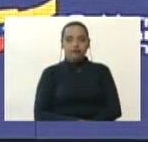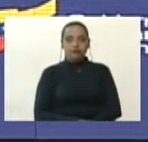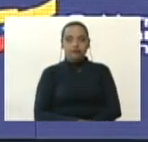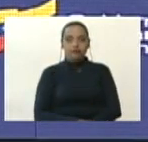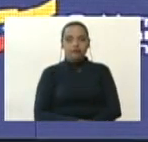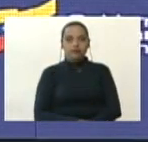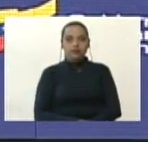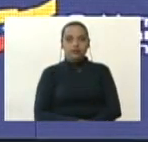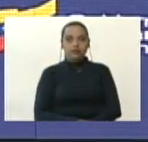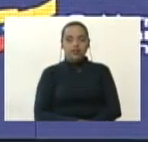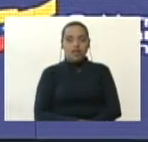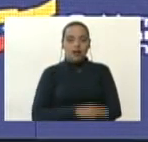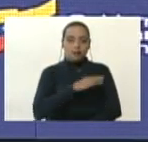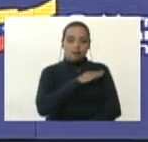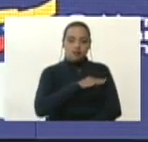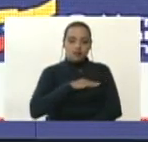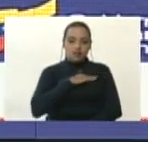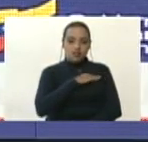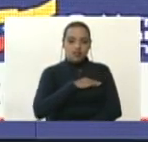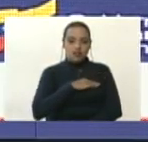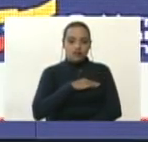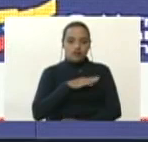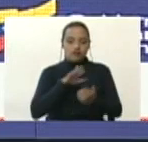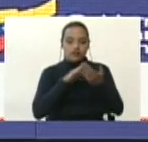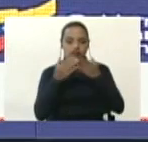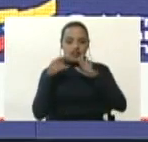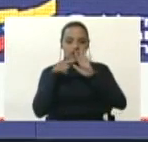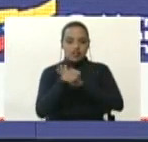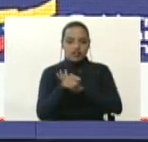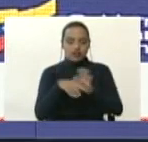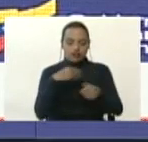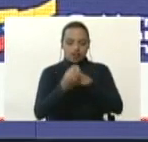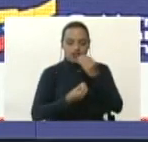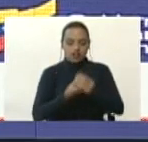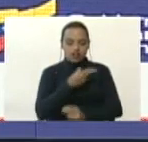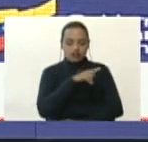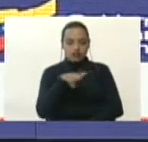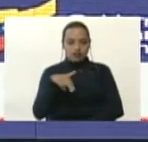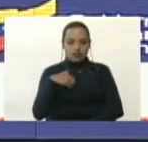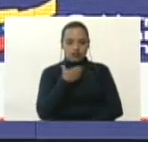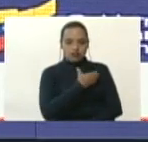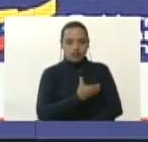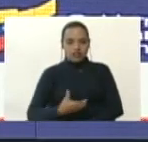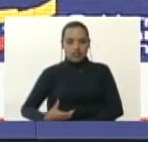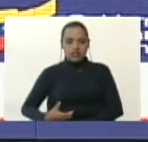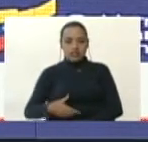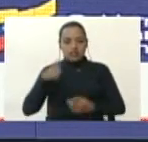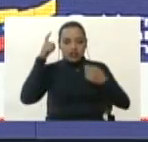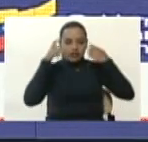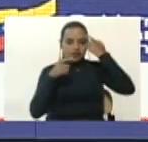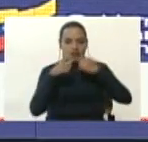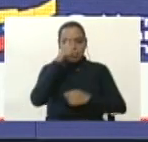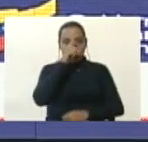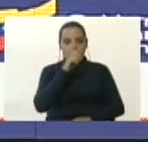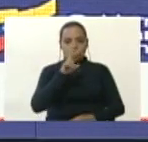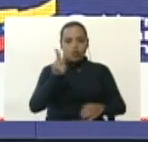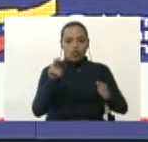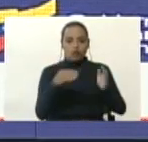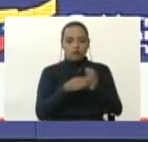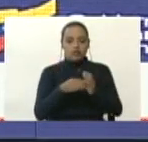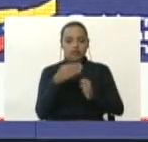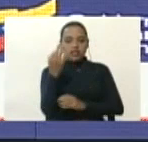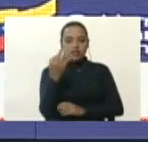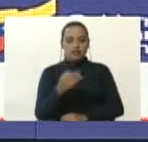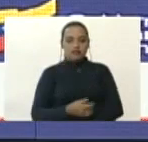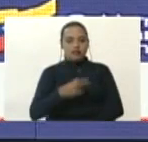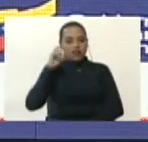La misión Barrio Adentro, creada por nuestro comandante Hugo Chávez. En el año 2003, la